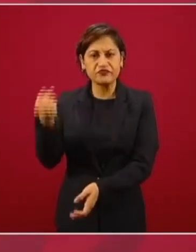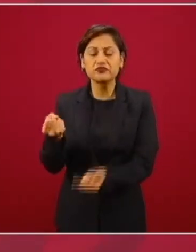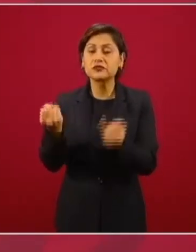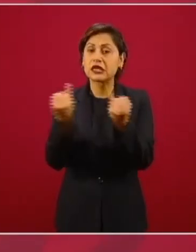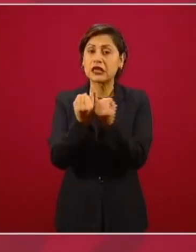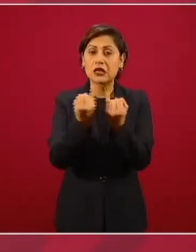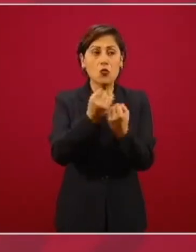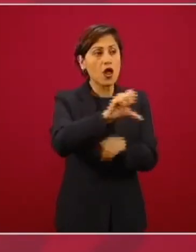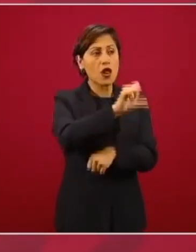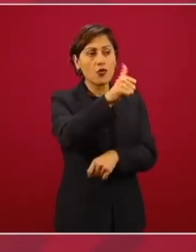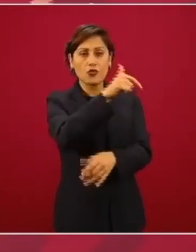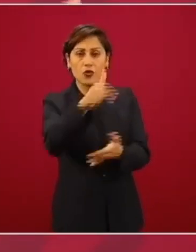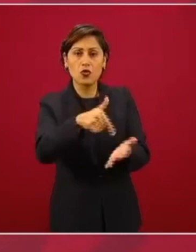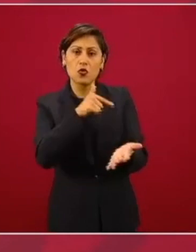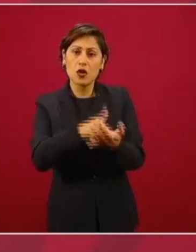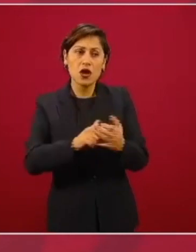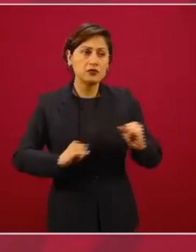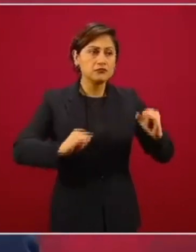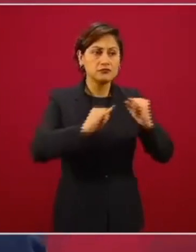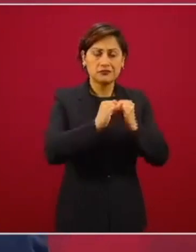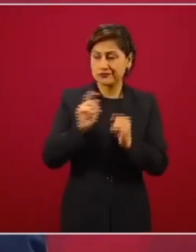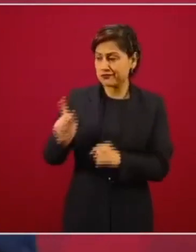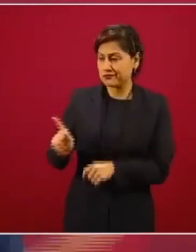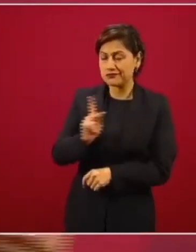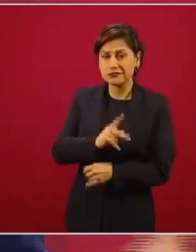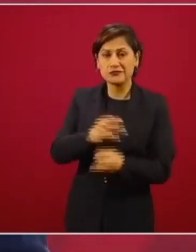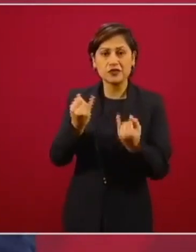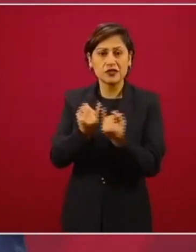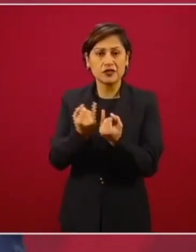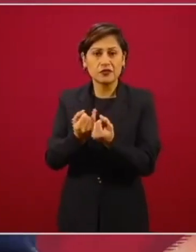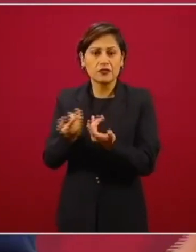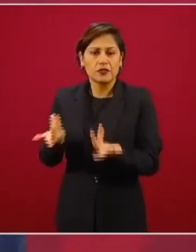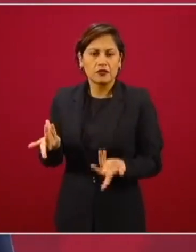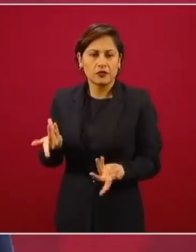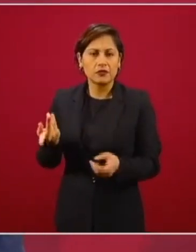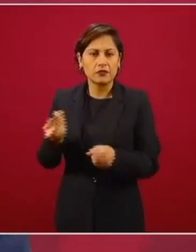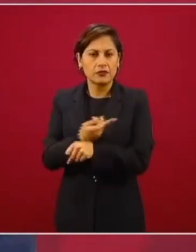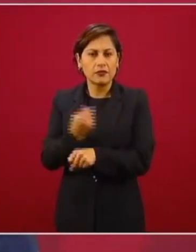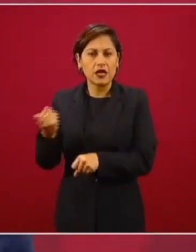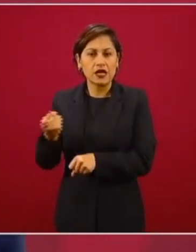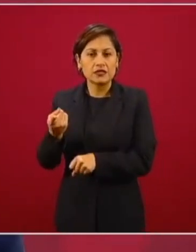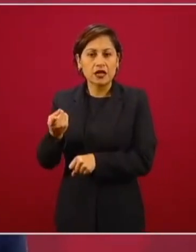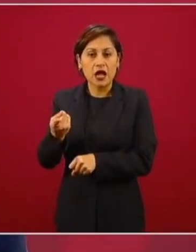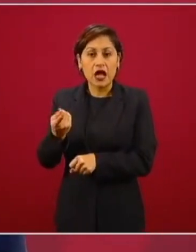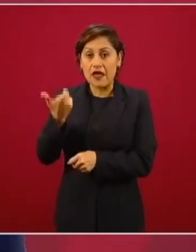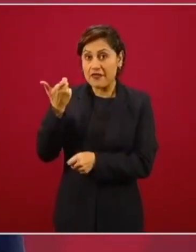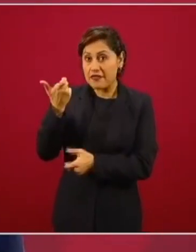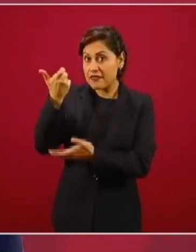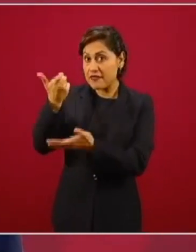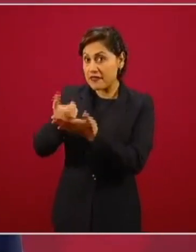otra parte. Bueno, se robaban el dinero de las medicinas.